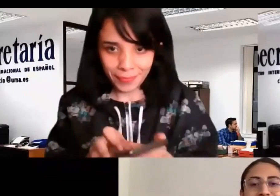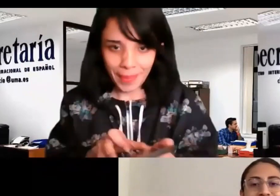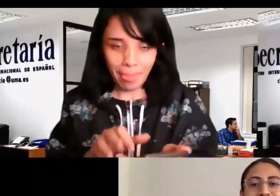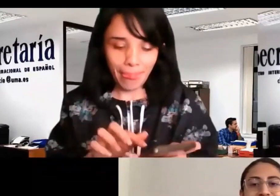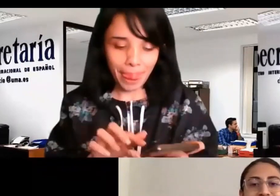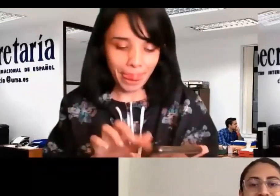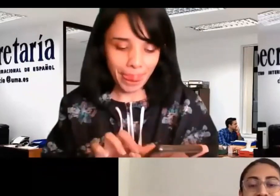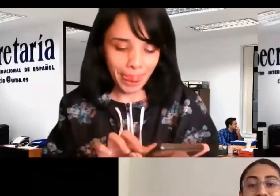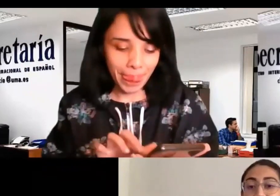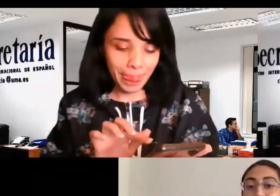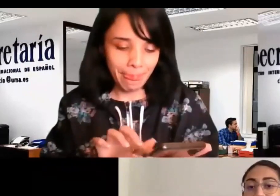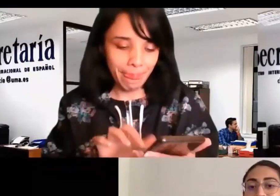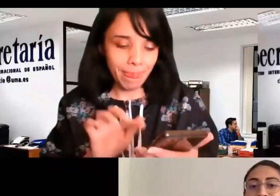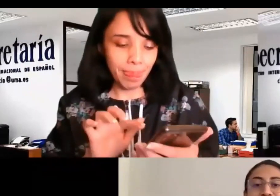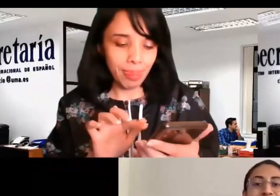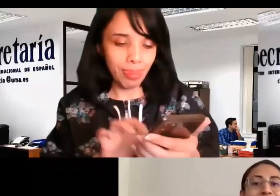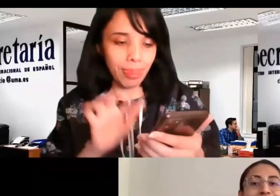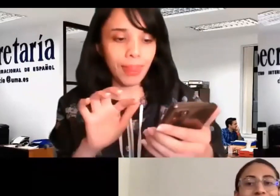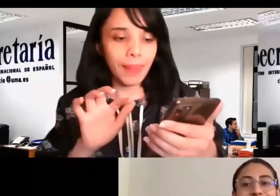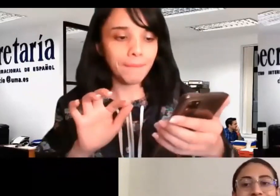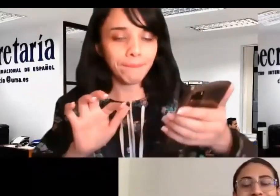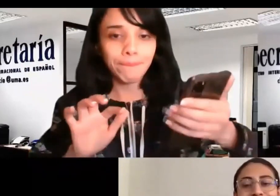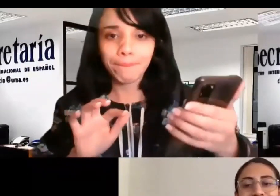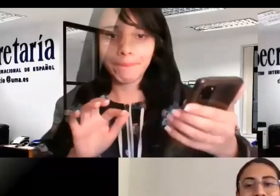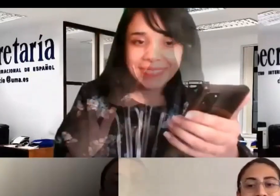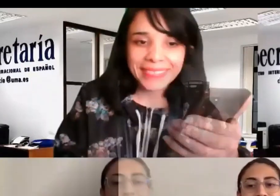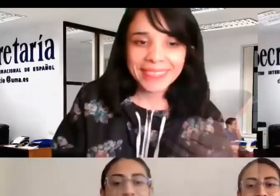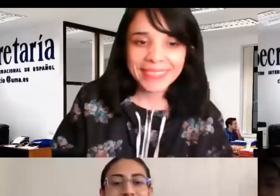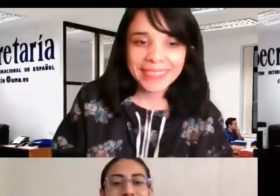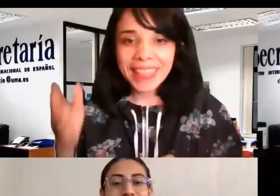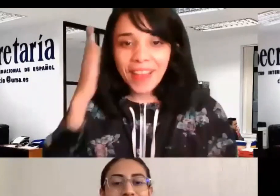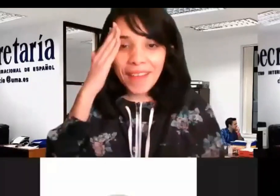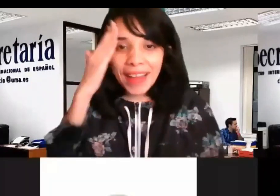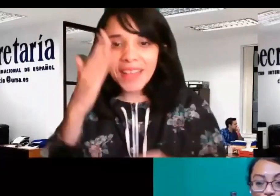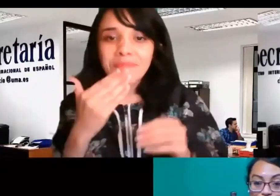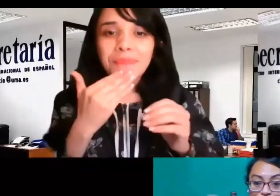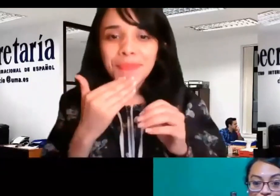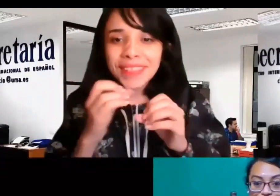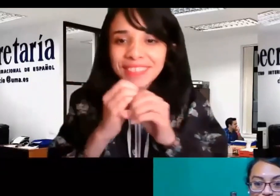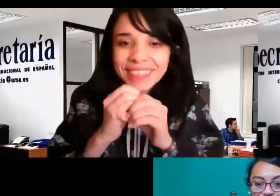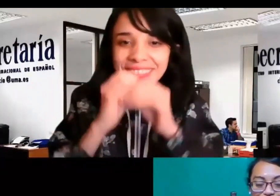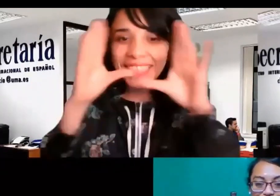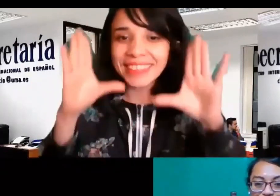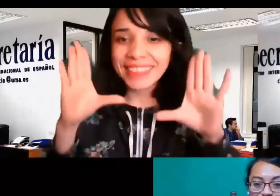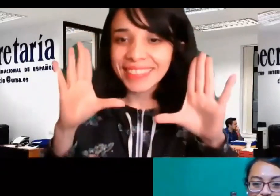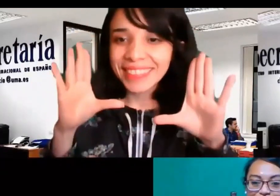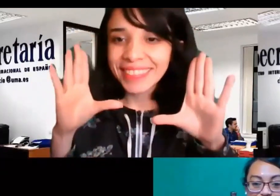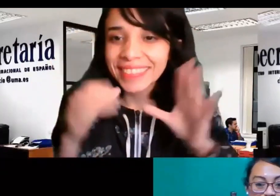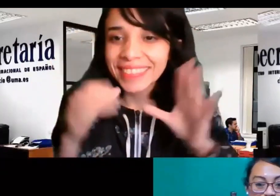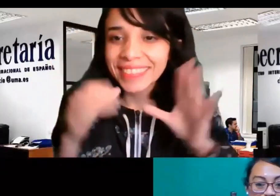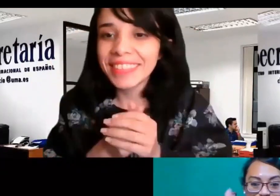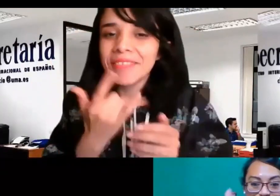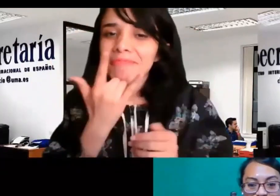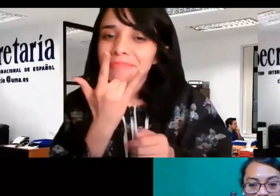un ratito. Muy bien. El estudiante se comunica por videollamada con su intérprete y le pide por favor que